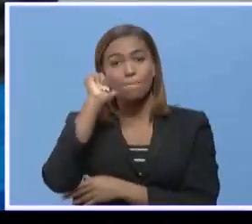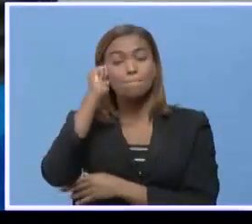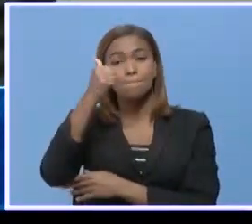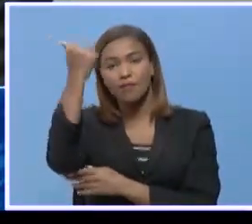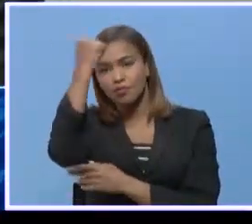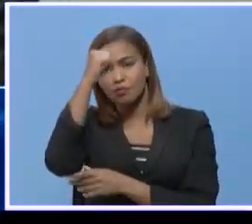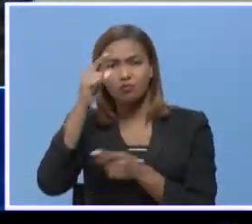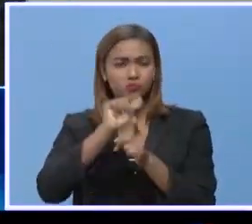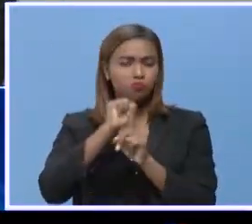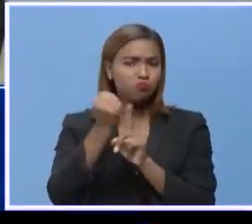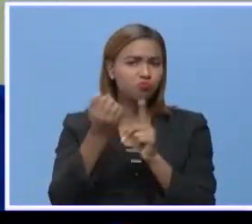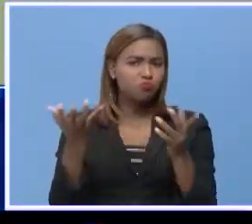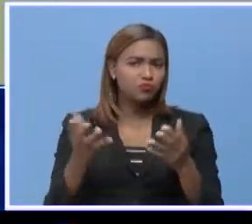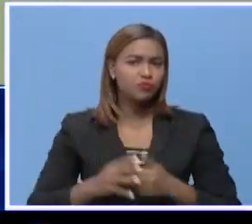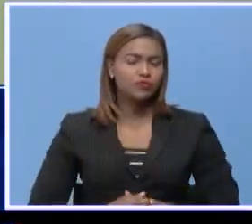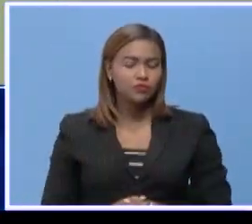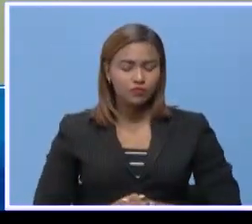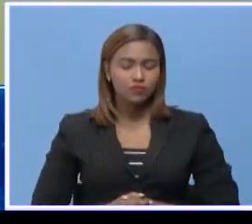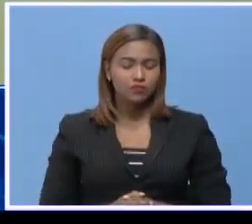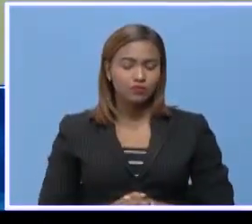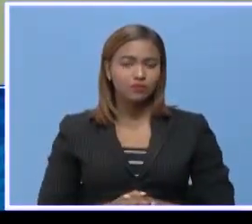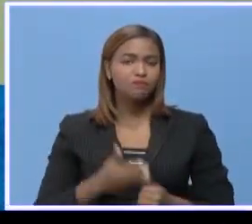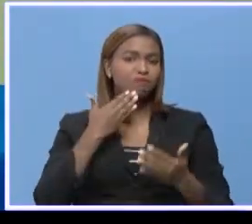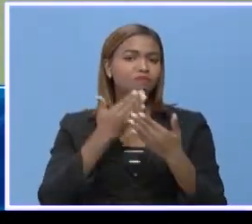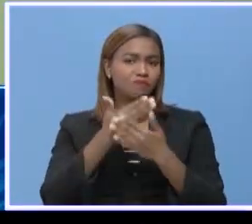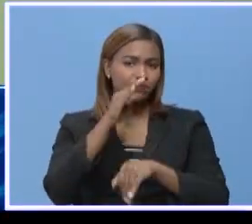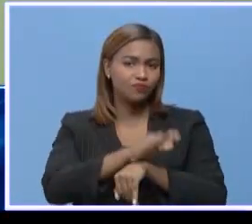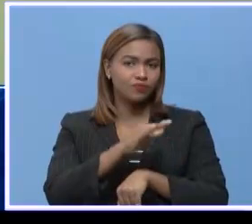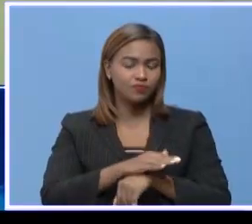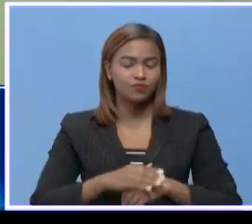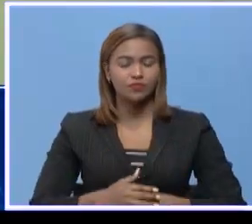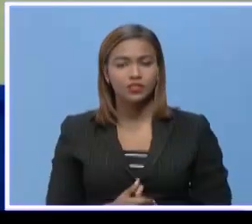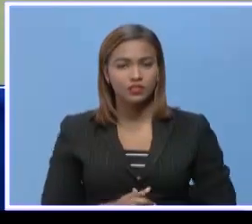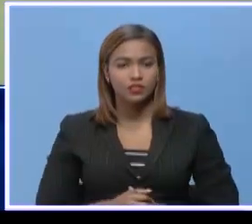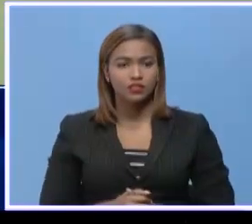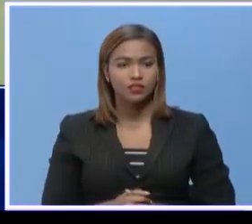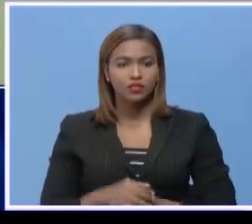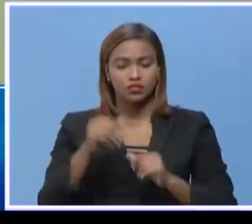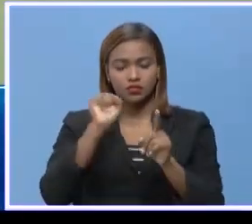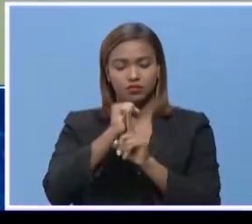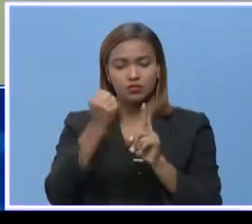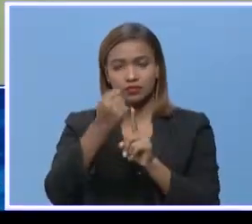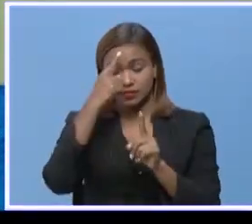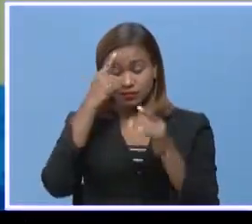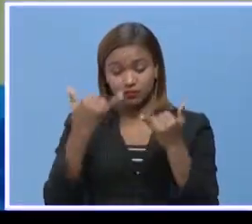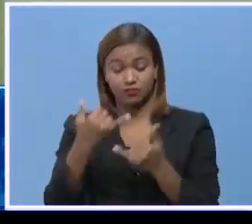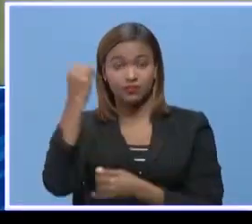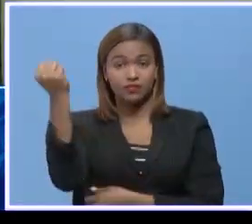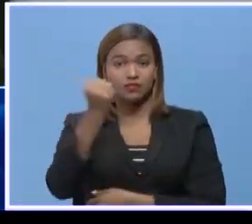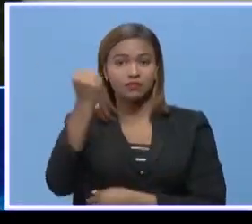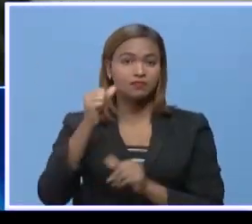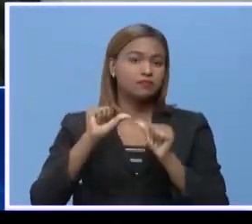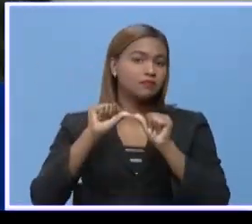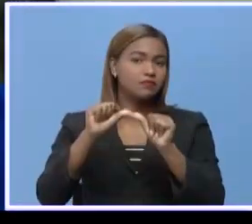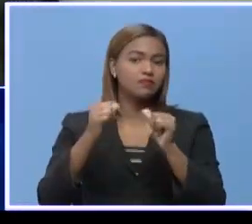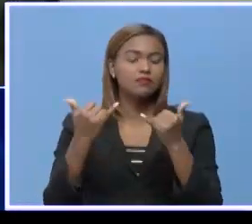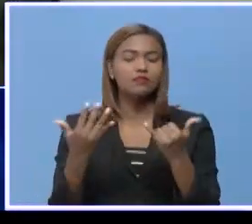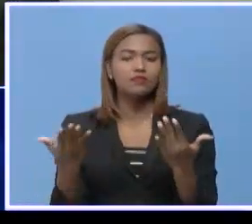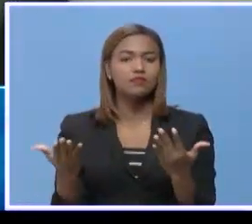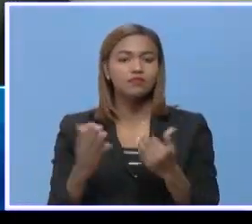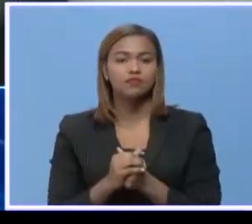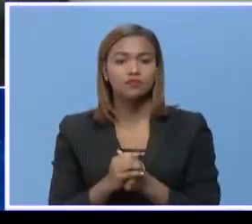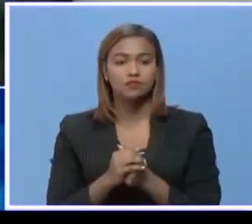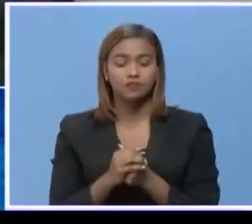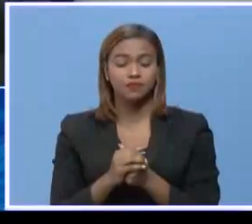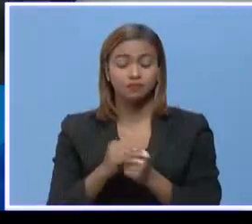las condiciones? Sí, muy buenas tardes. Pues bien, mira, las condiciones meteorológicas hoy sábado se mantienen bajo